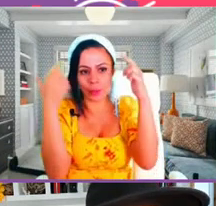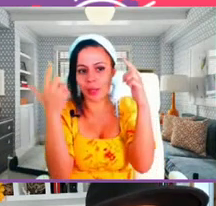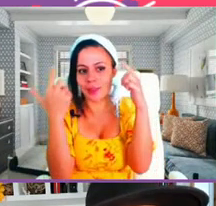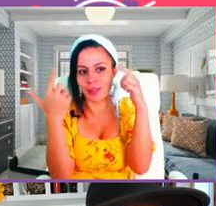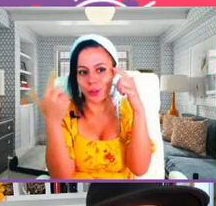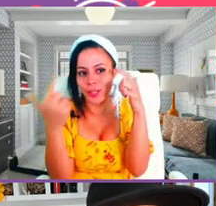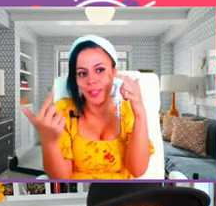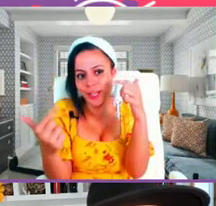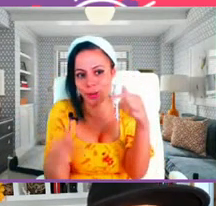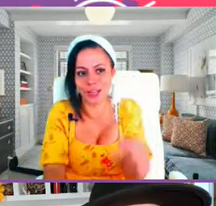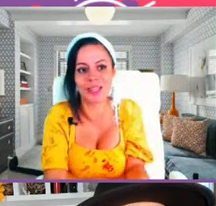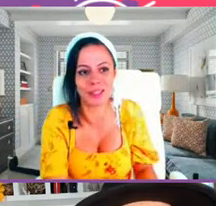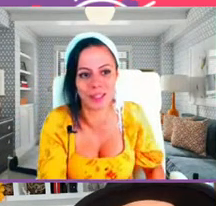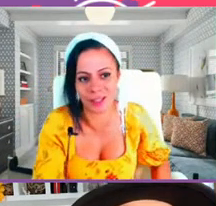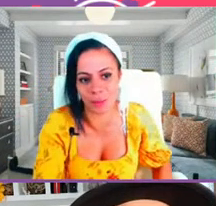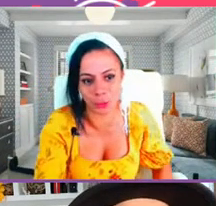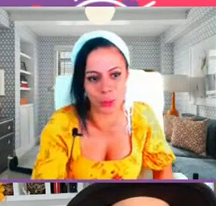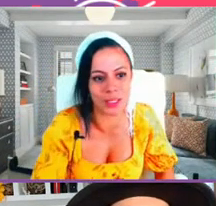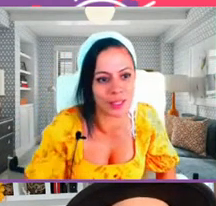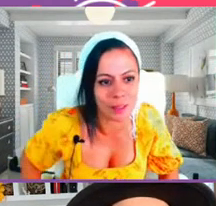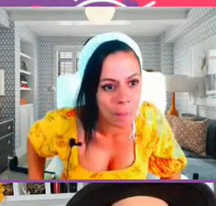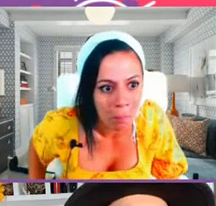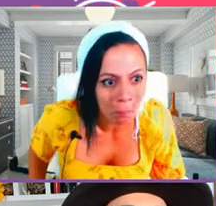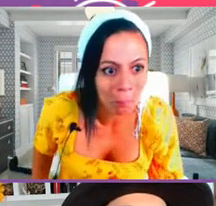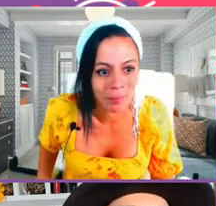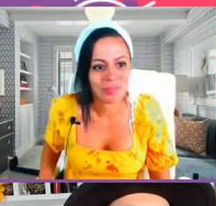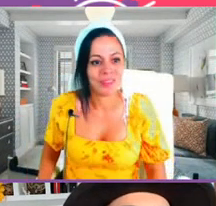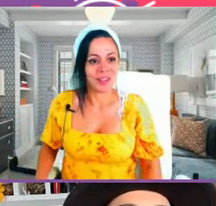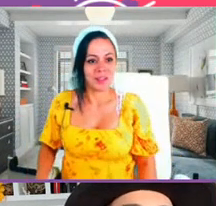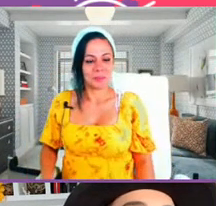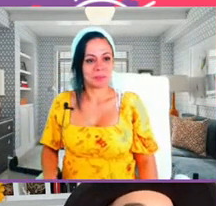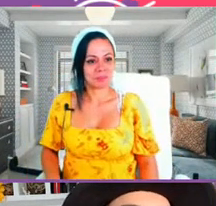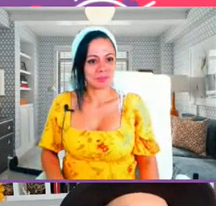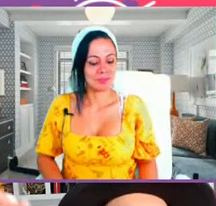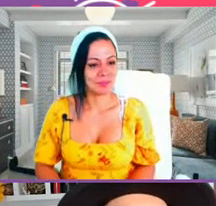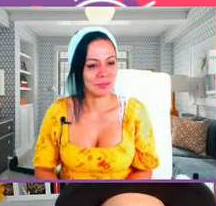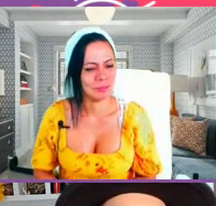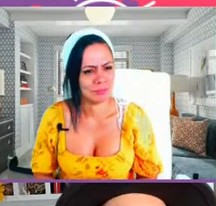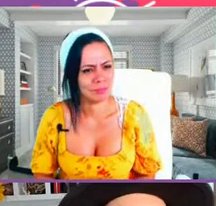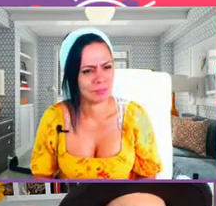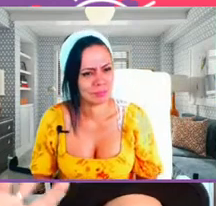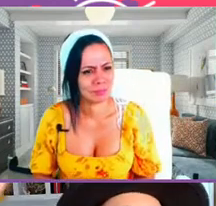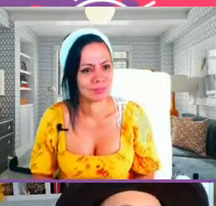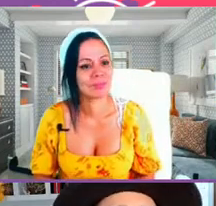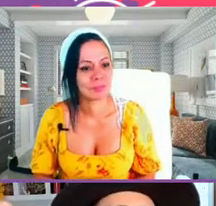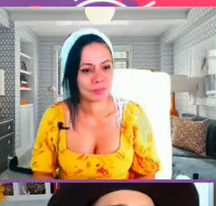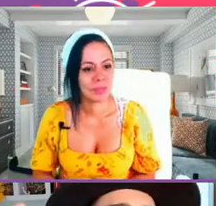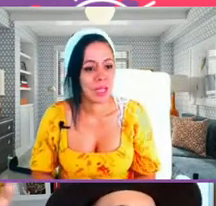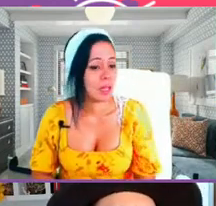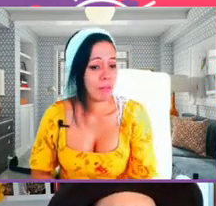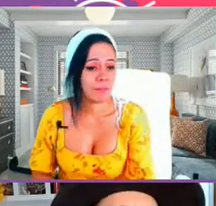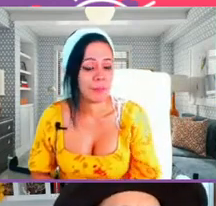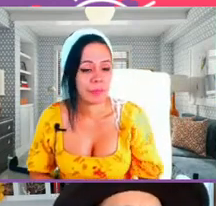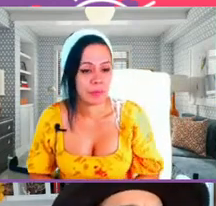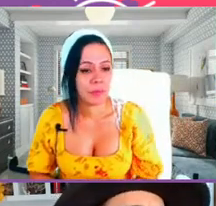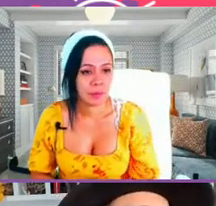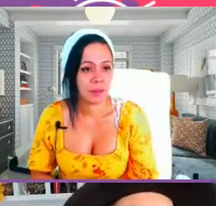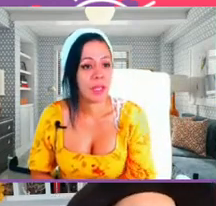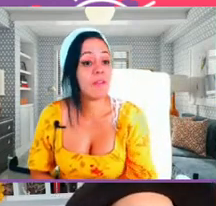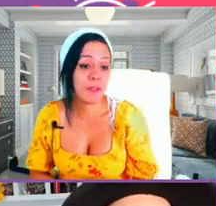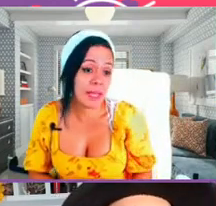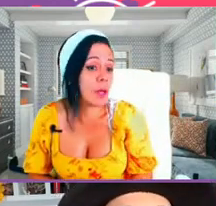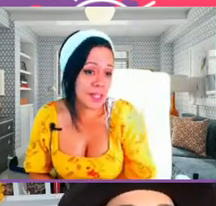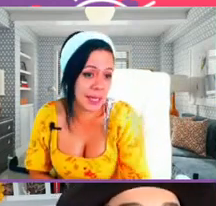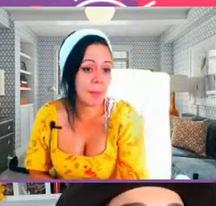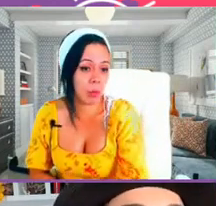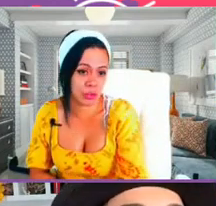o sea, render de... Sí, ya después que empiezan, es como cuando se ponían a hablar de la electricidad, ¿no te acuerdas? ¿No? Porque tantos watts y 180